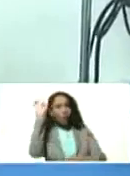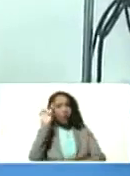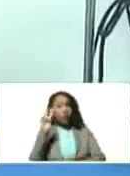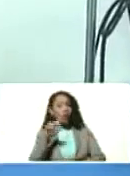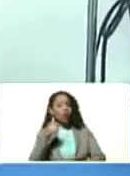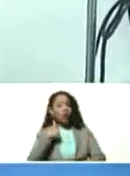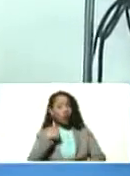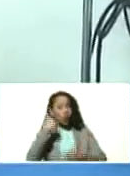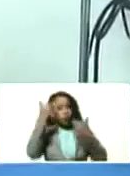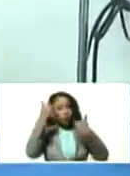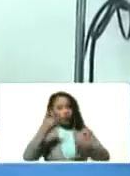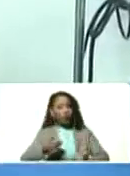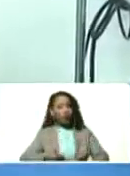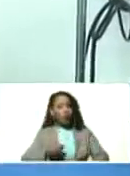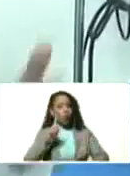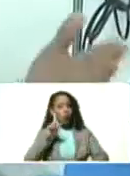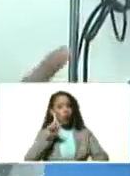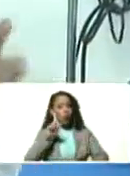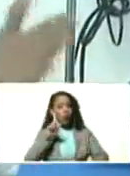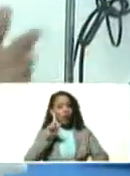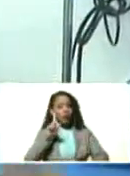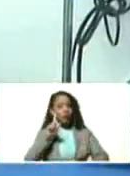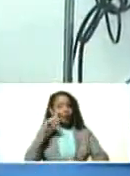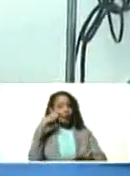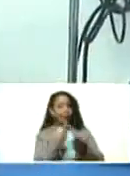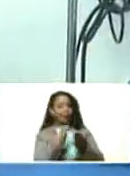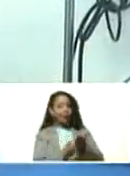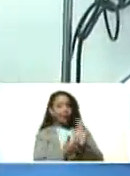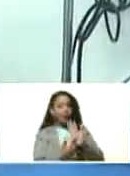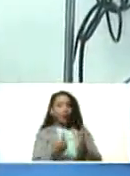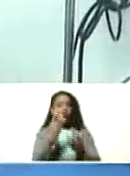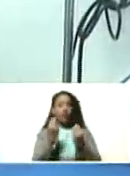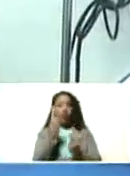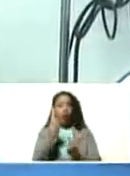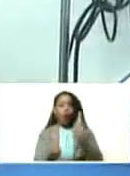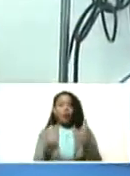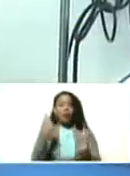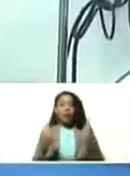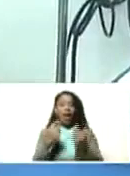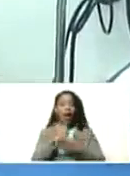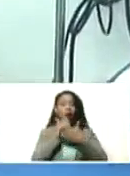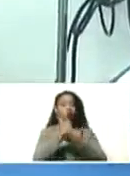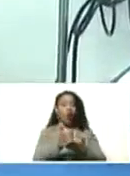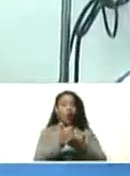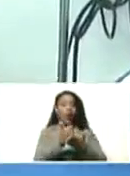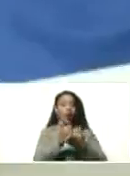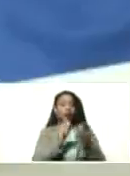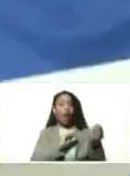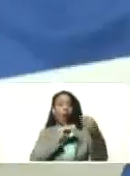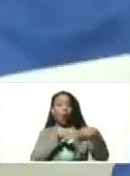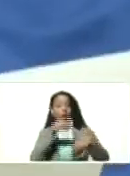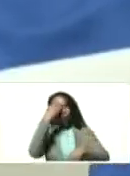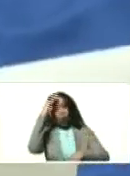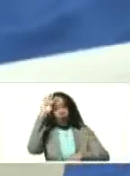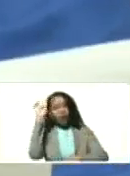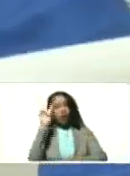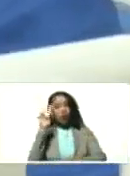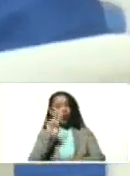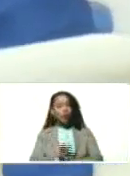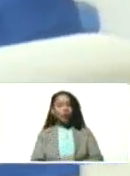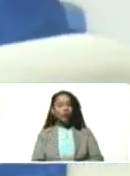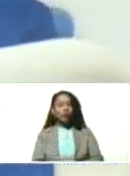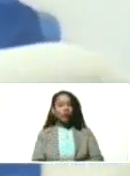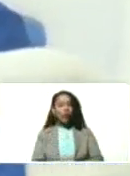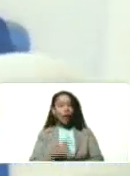Y soy una de las que tengo que dar testigo de muchos pacientes que han sido operados y han sido ayudados por el convenio, pues, Cuba-Venezuela. ¿Tú te graduaste?